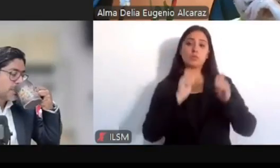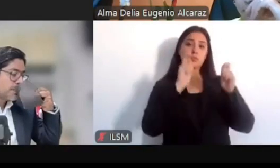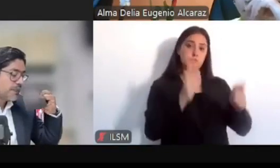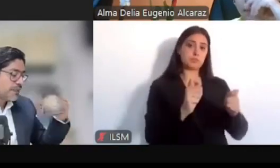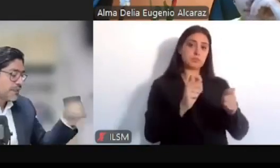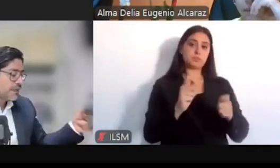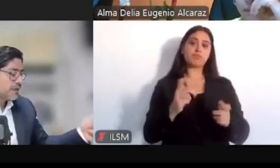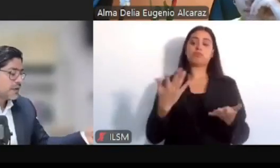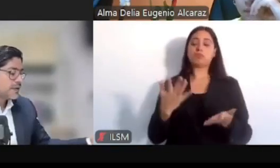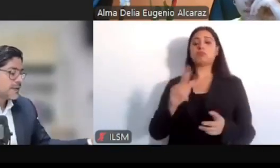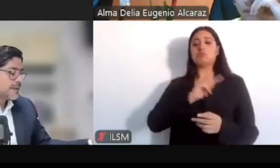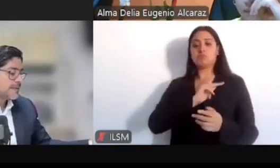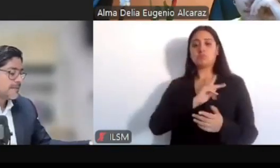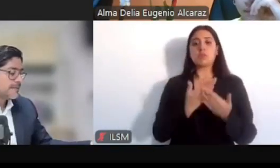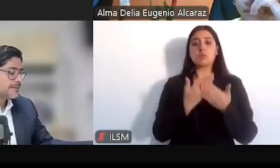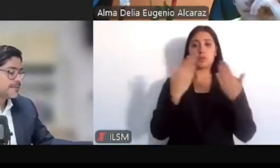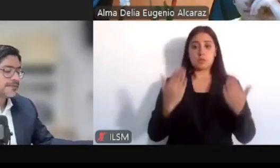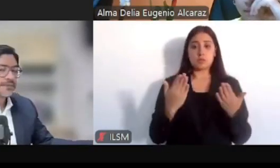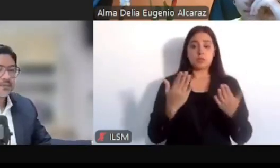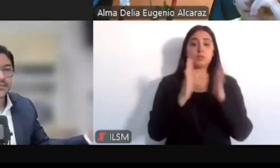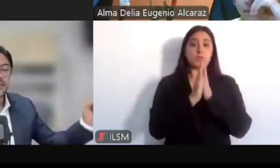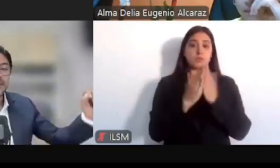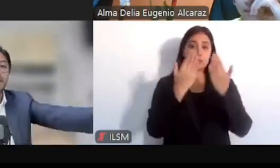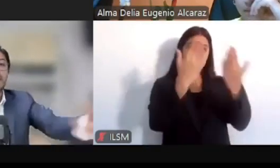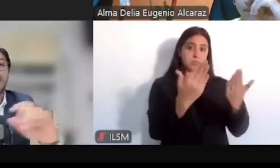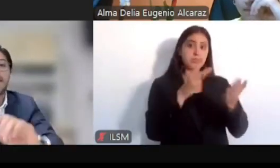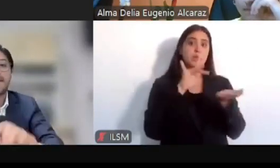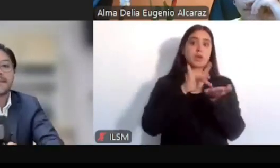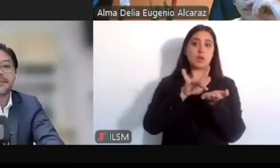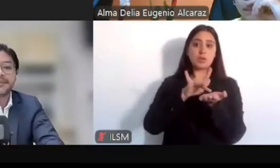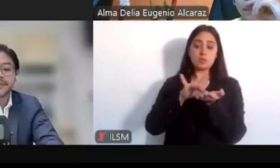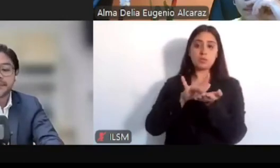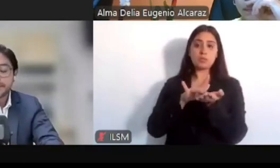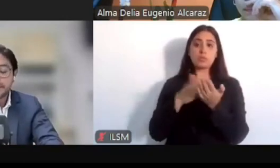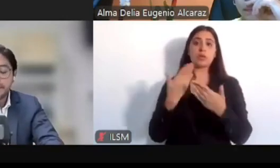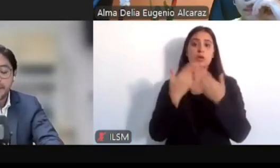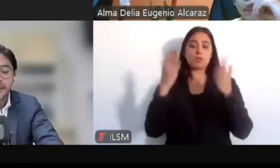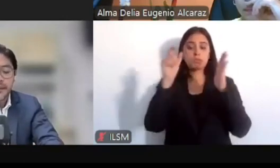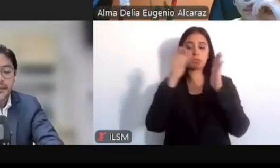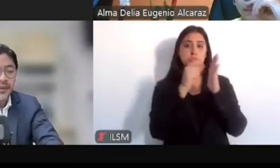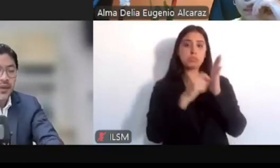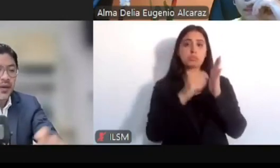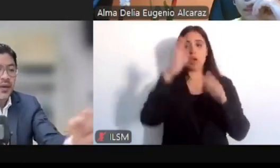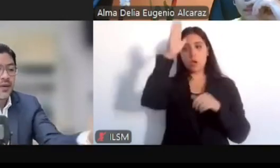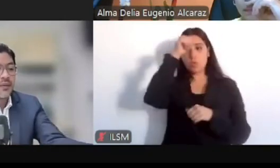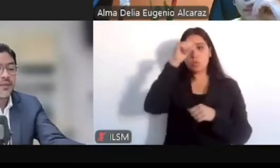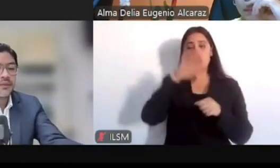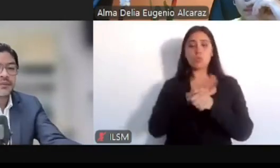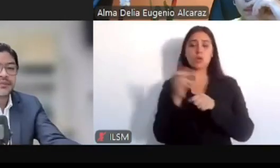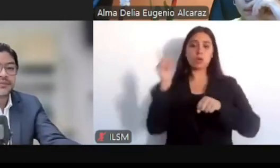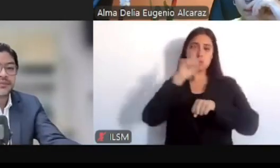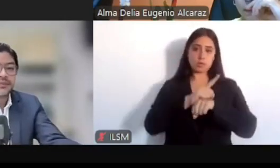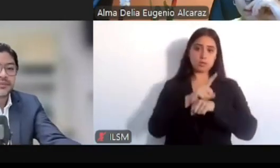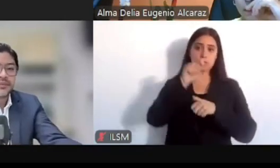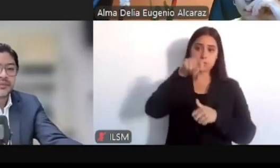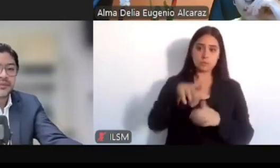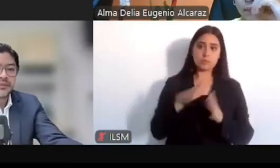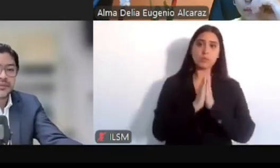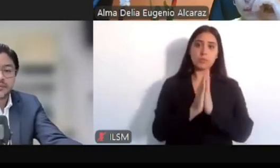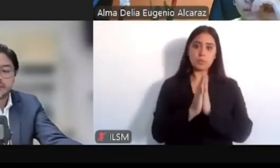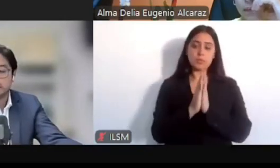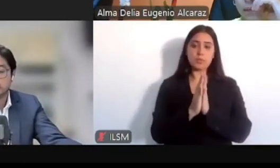mi cargo por lo tanto le solicito secretario nos apoye con la cuenta y los puntos de acuerdo de los mismos por favor de